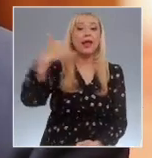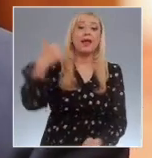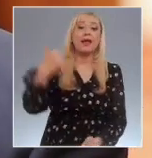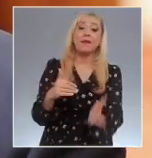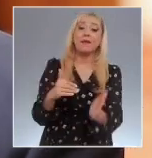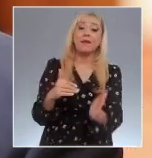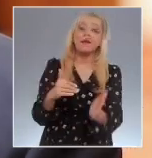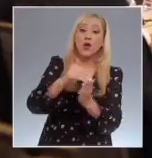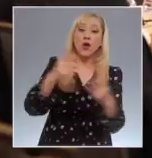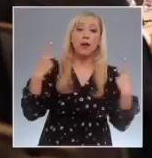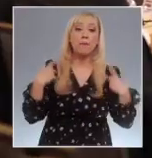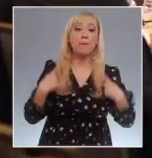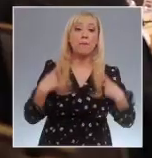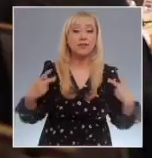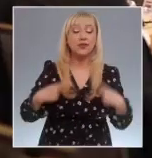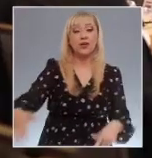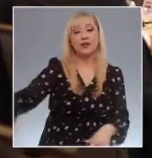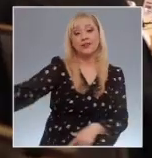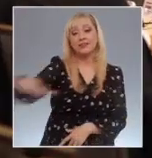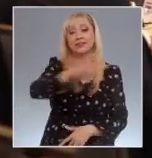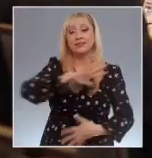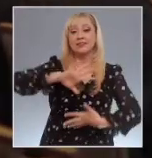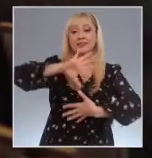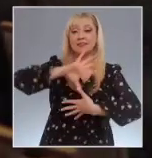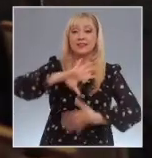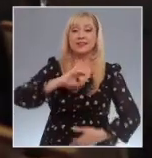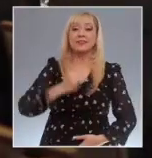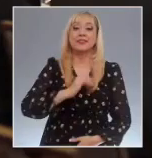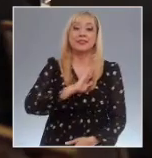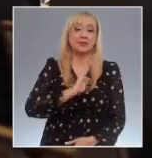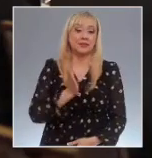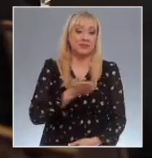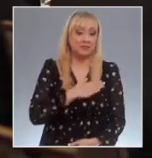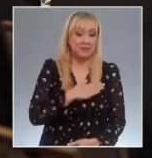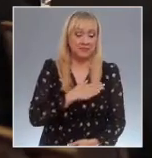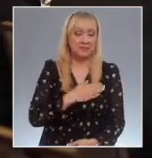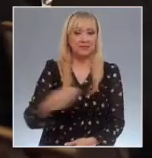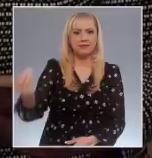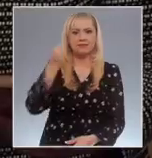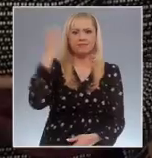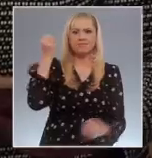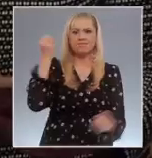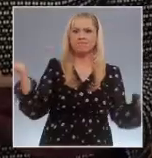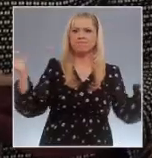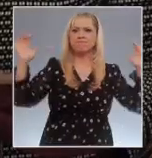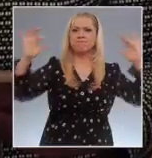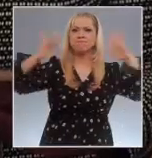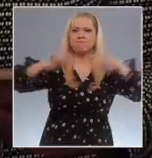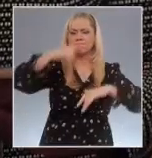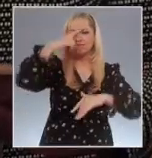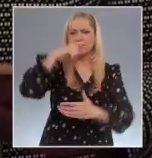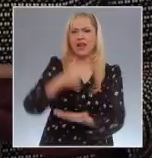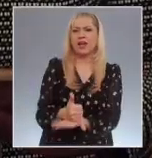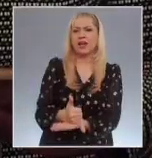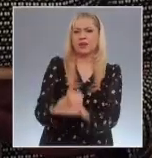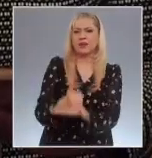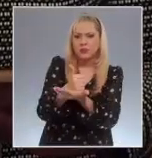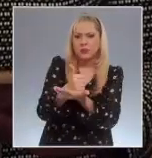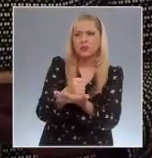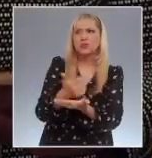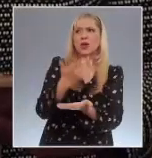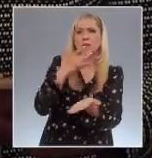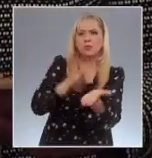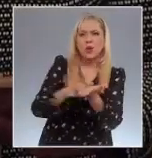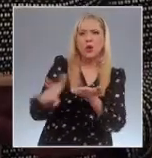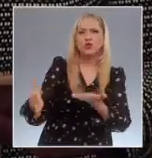en Iberoamérica. La Cumbre Judicial Iberoamericana es una estructura de cooperación e intercambio de experiencias entre las más altas